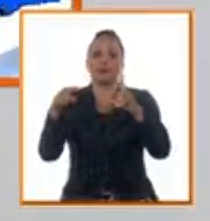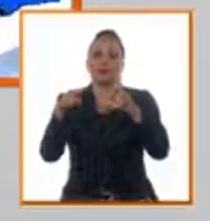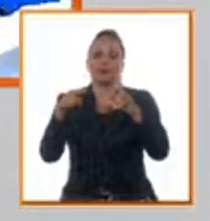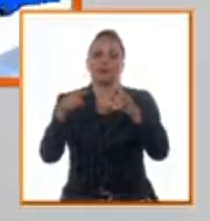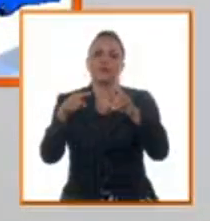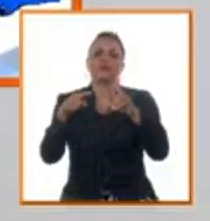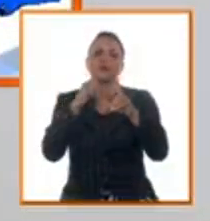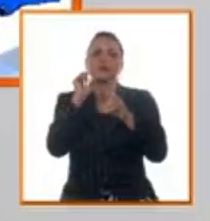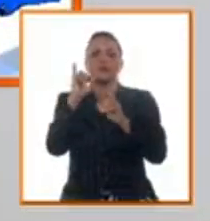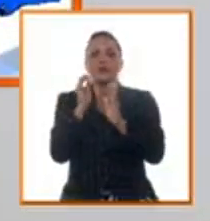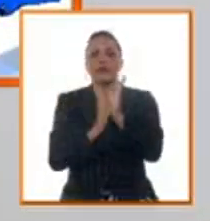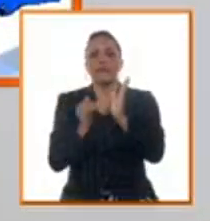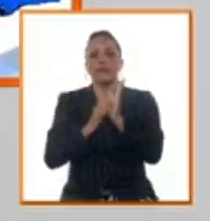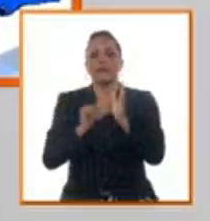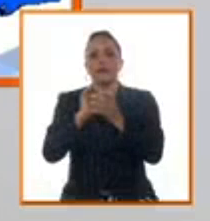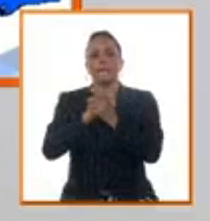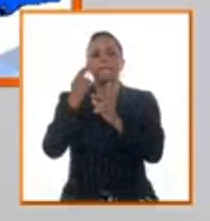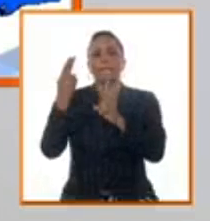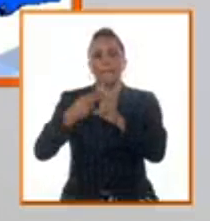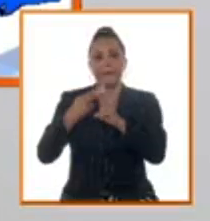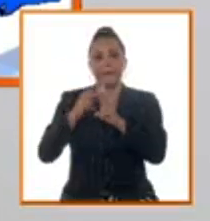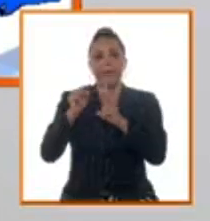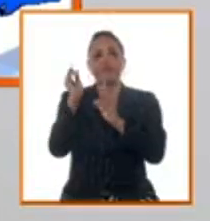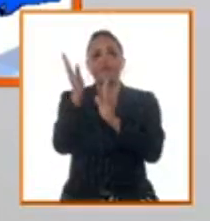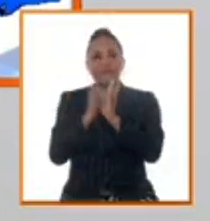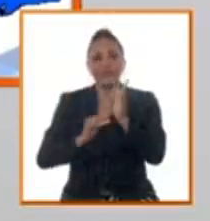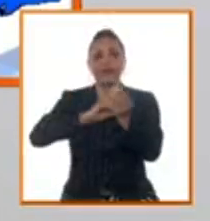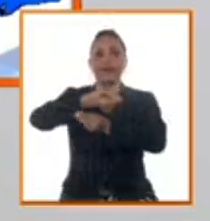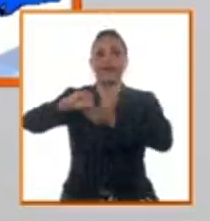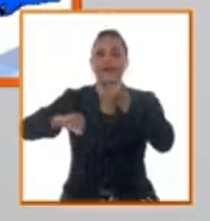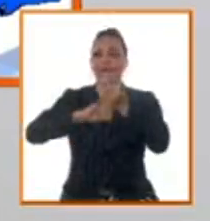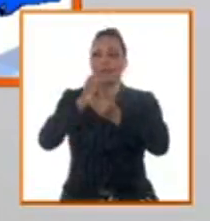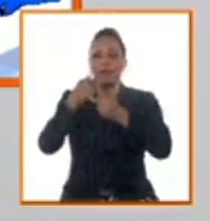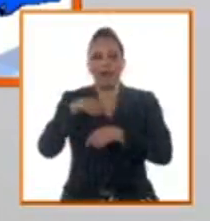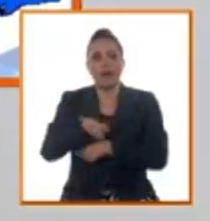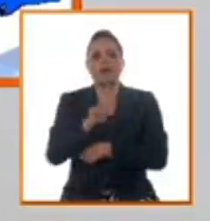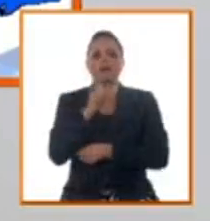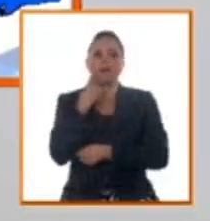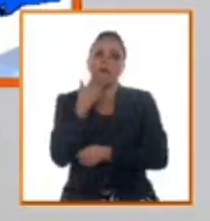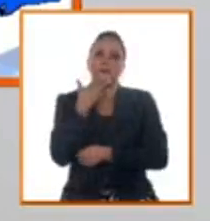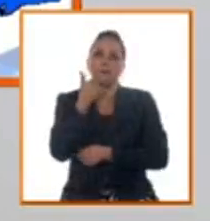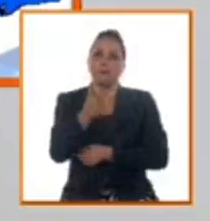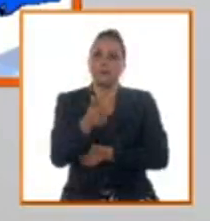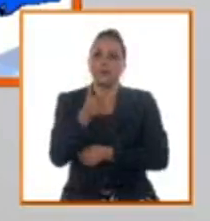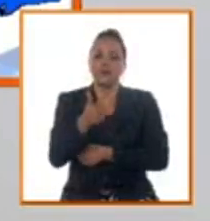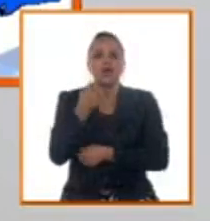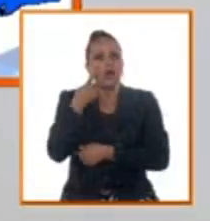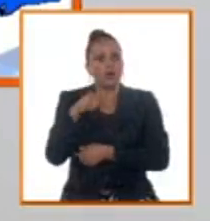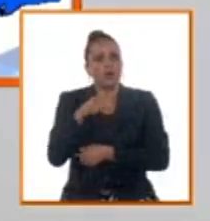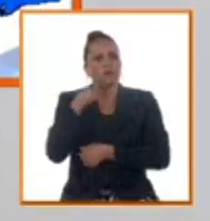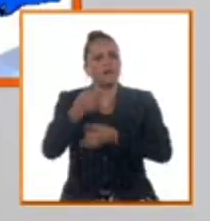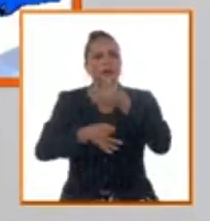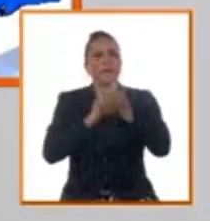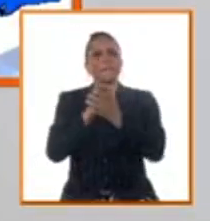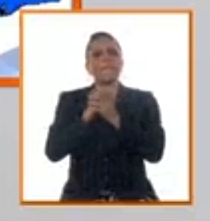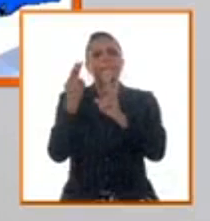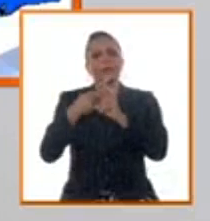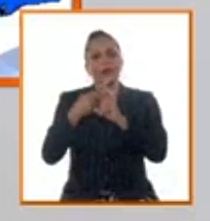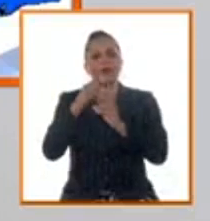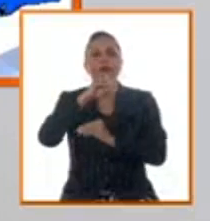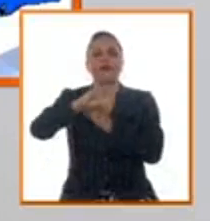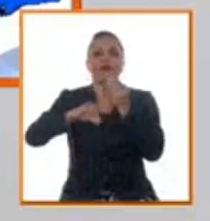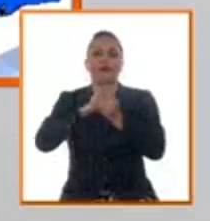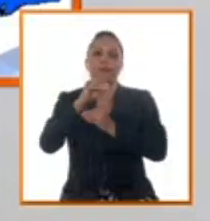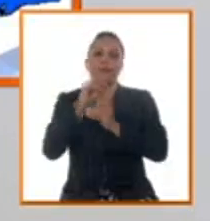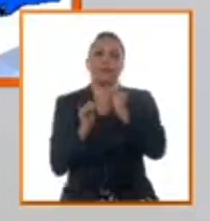los últimos 6 meses. Mayo fue el mes que comenzó a transformar esa realidad y bueno, vamos a ver dentro de un momento que, ajá, el mes de mayo cambió esa tendencia